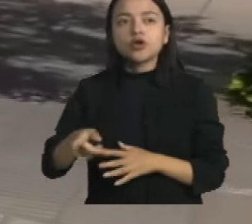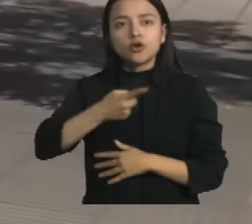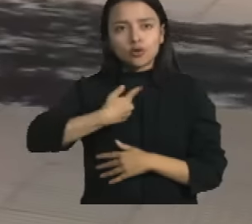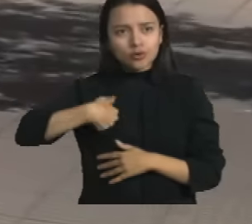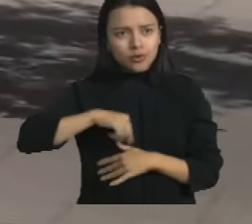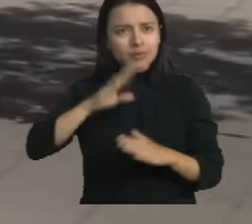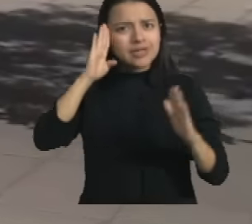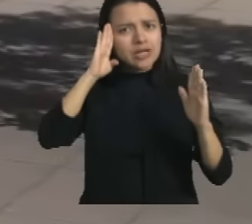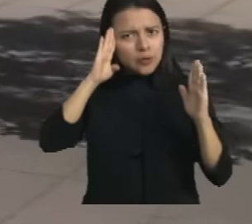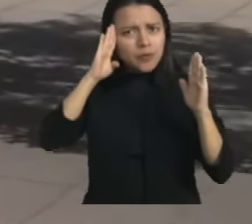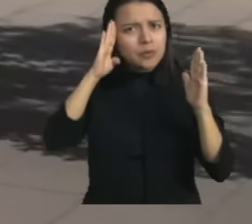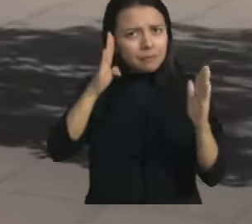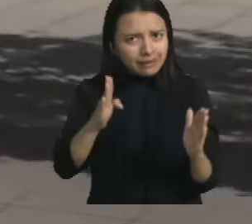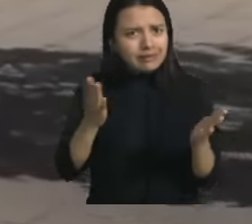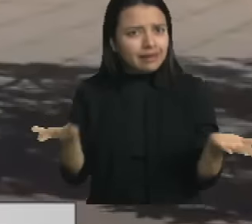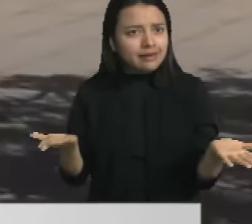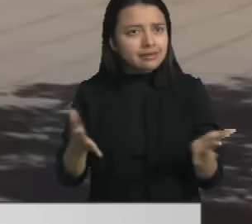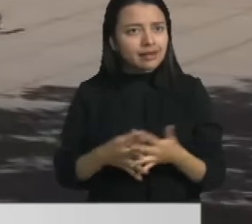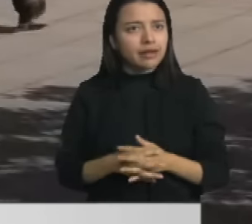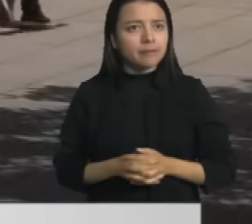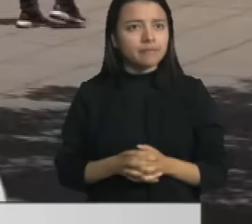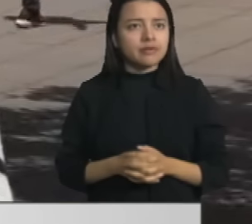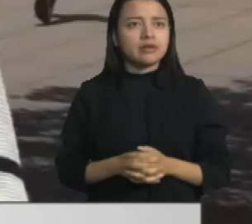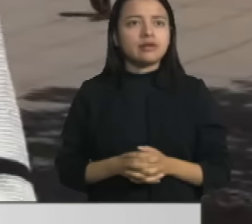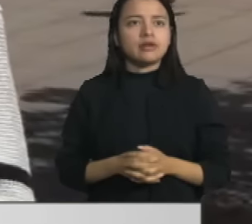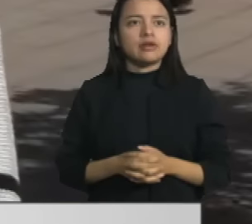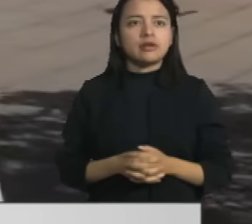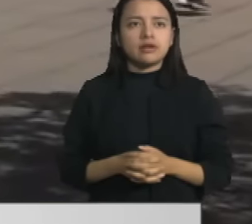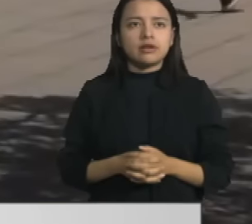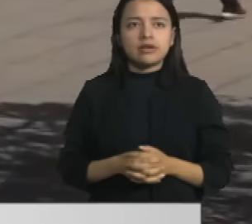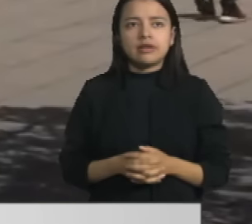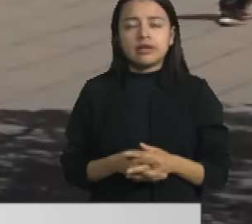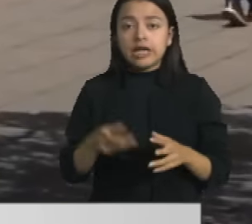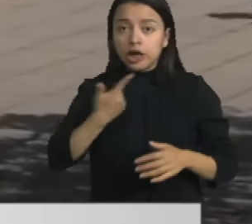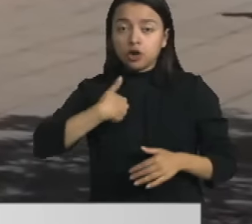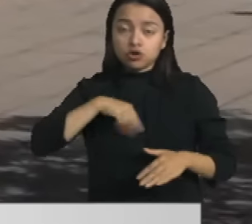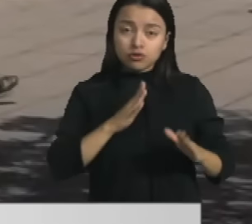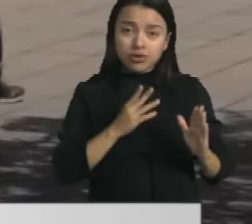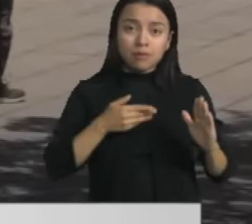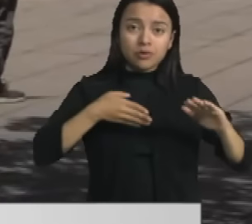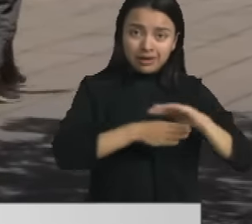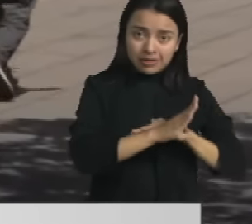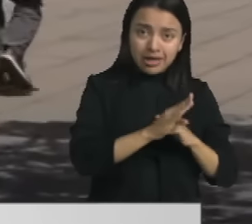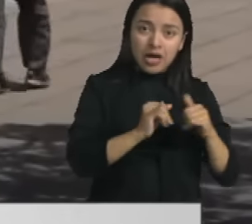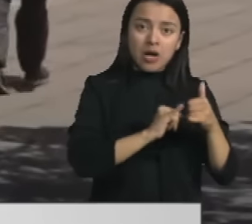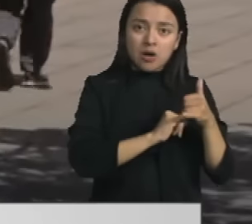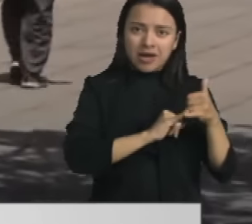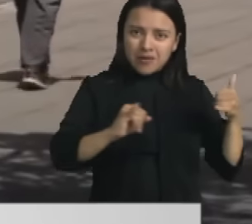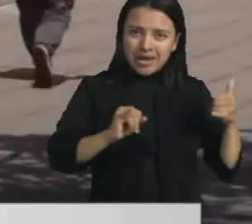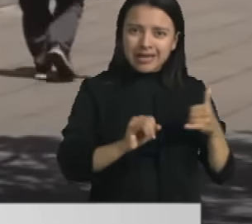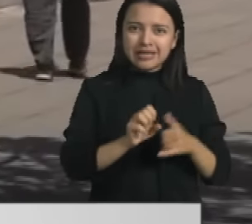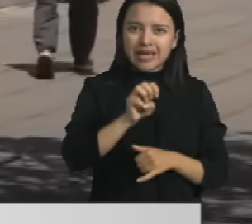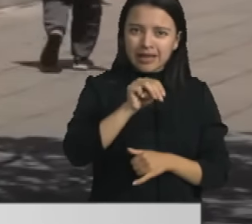que se está transmitiendo en este momento por un enlace de Meet. Cosas que han cambiado en esta reunión durante este